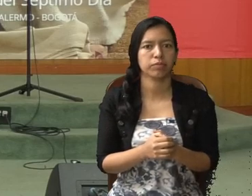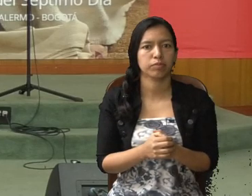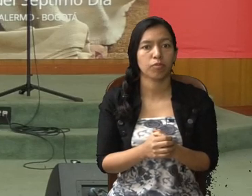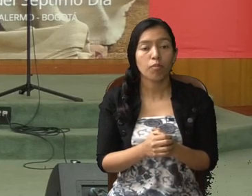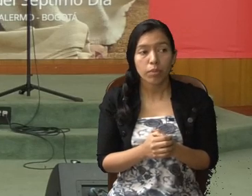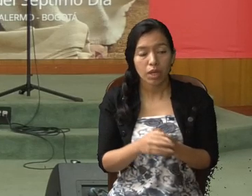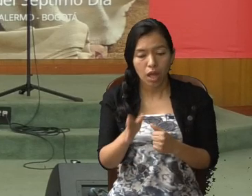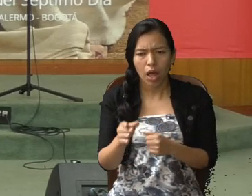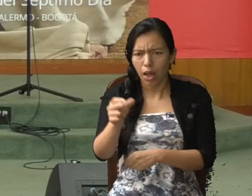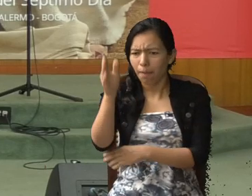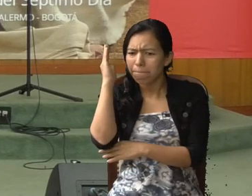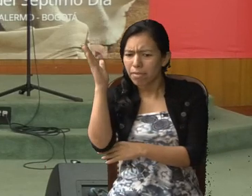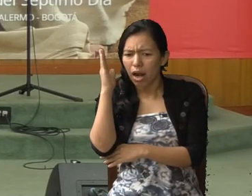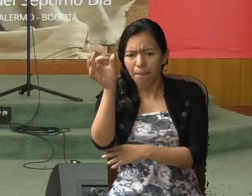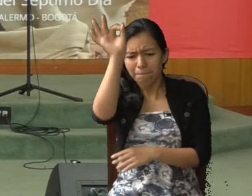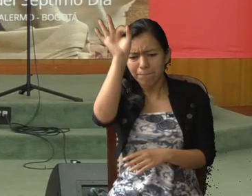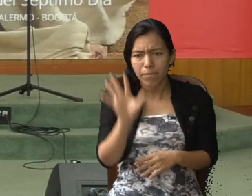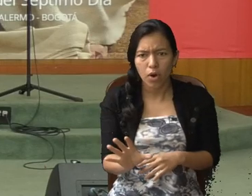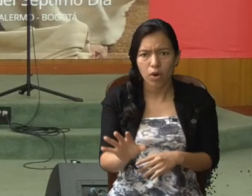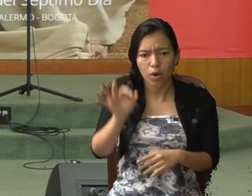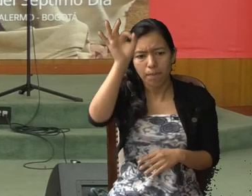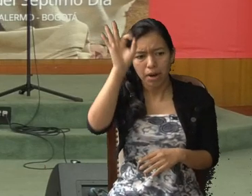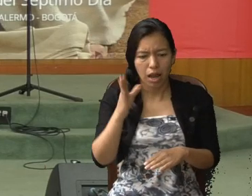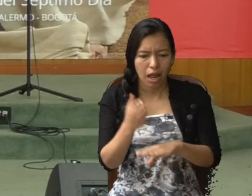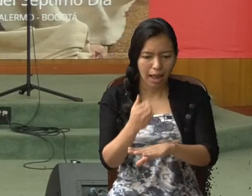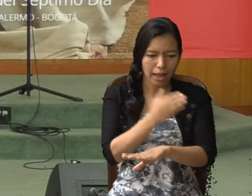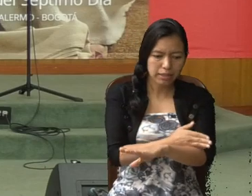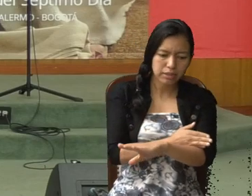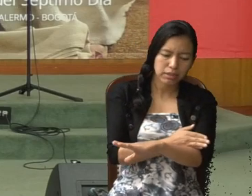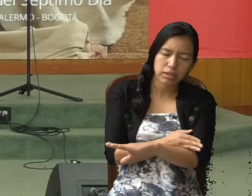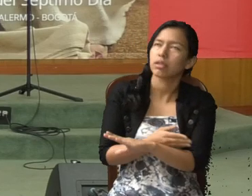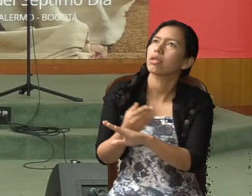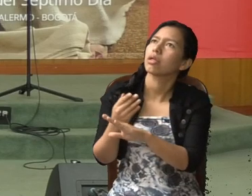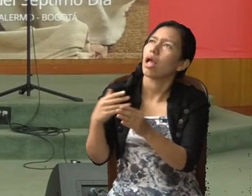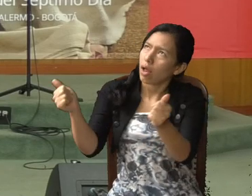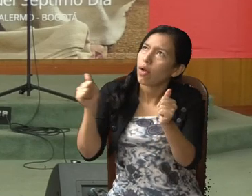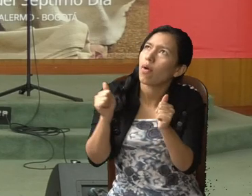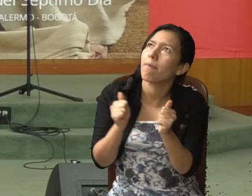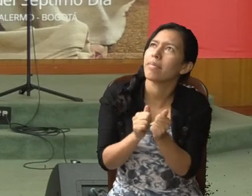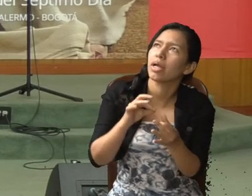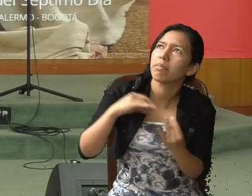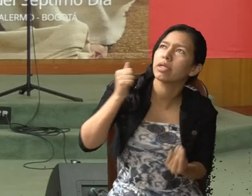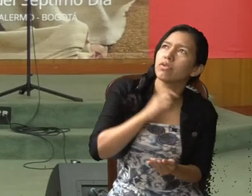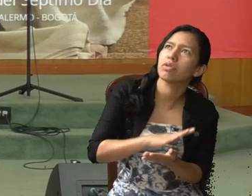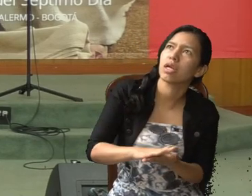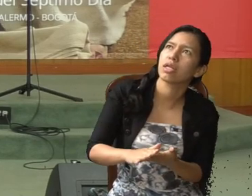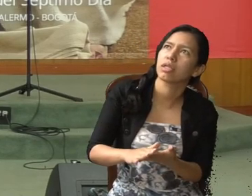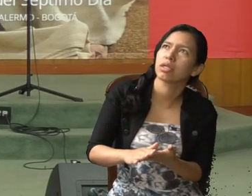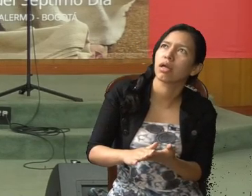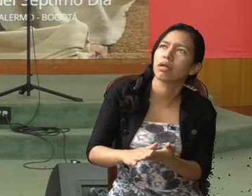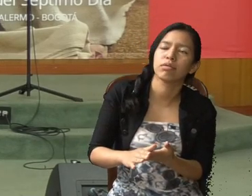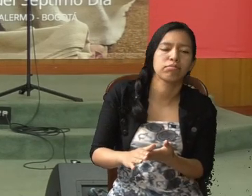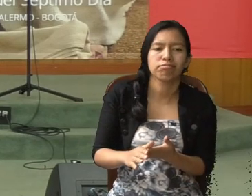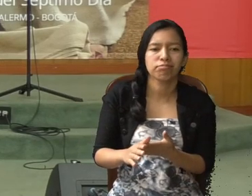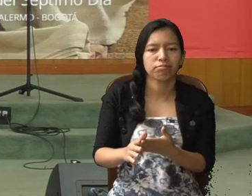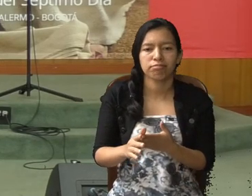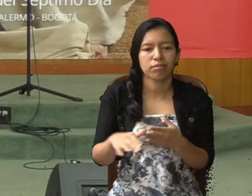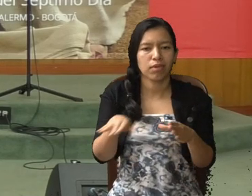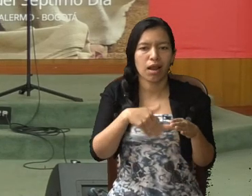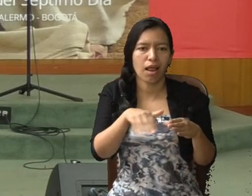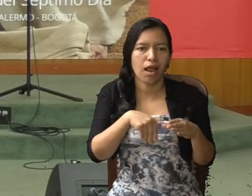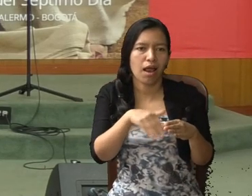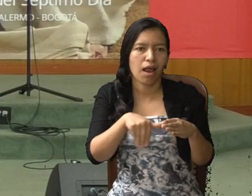si un predicador no invoca la presencia del Espíritu Santo al momento de abrir la palabra de Dios, es muy posible que no